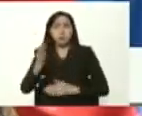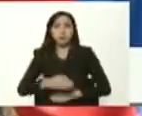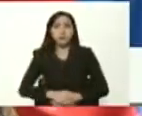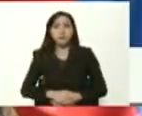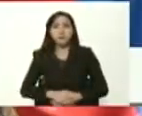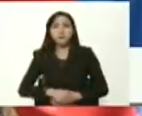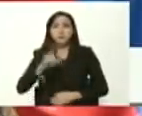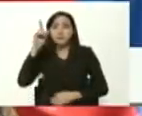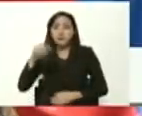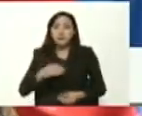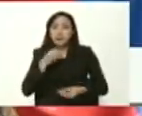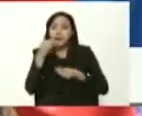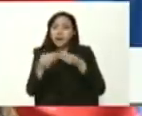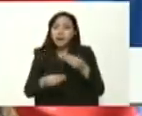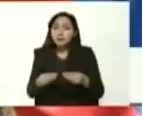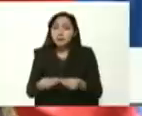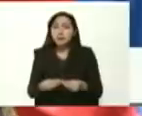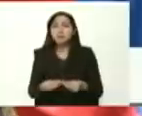obviamente hacer el núcleo,